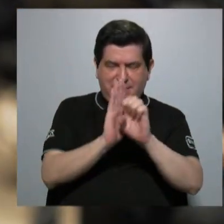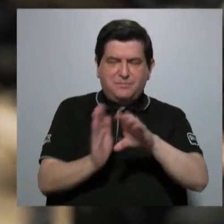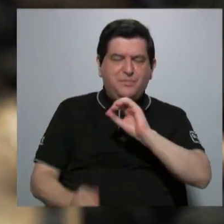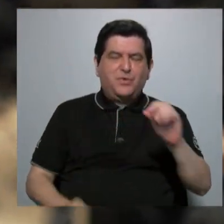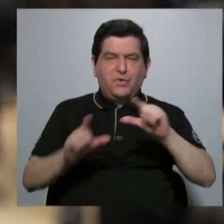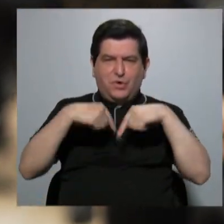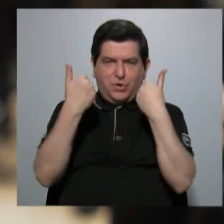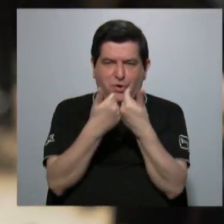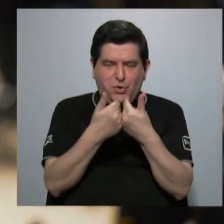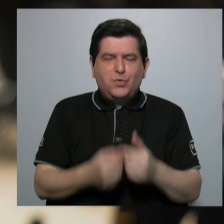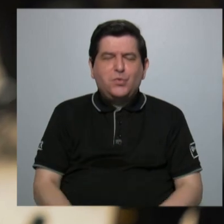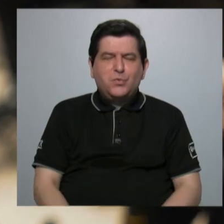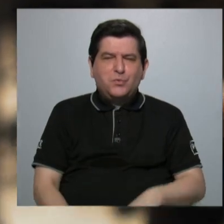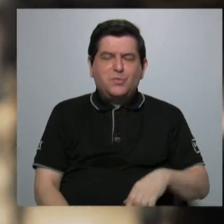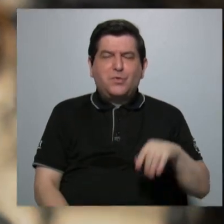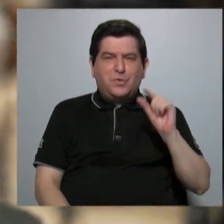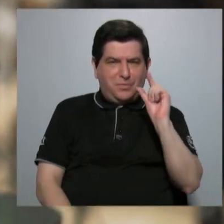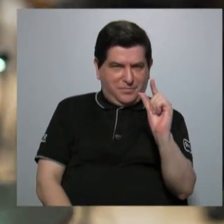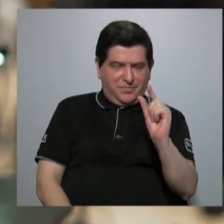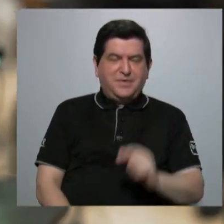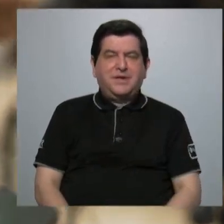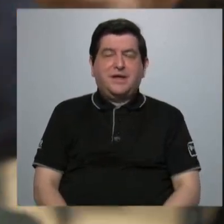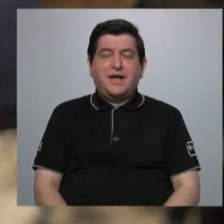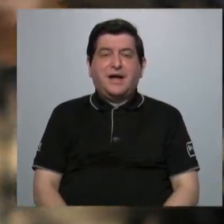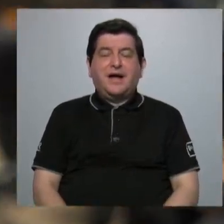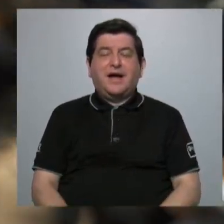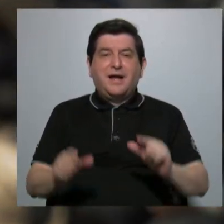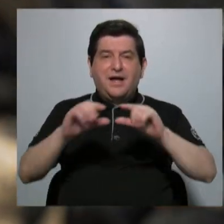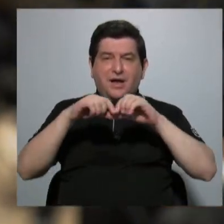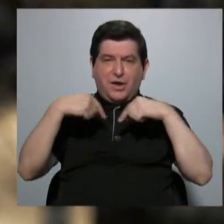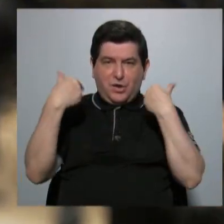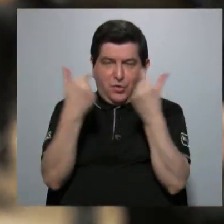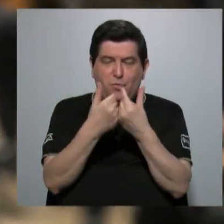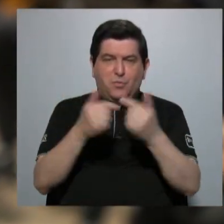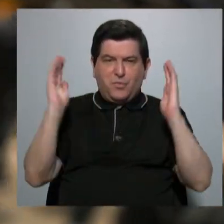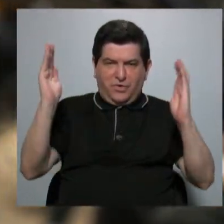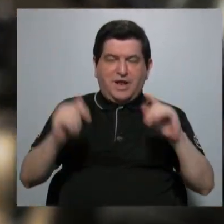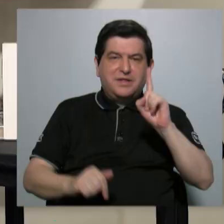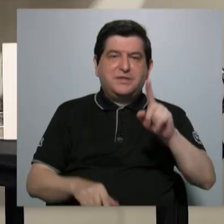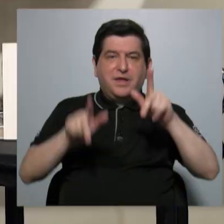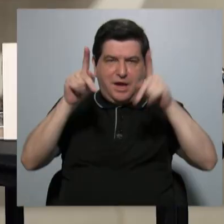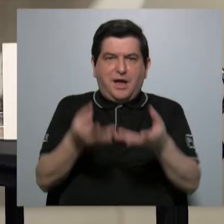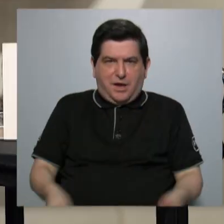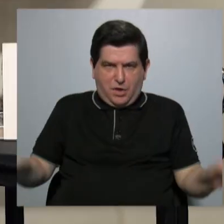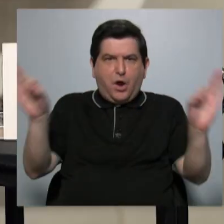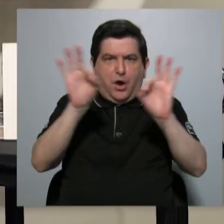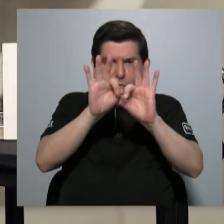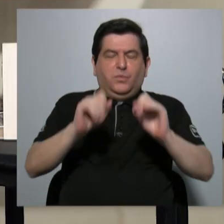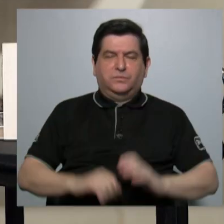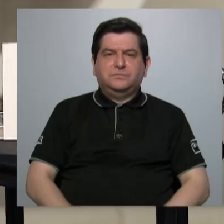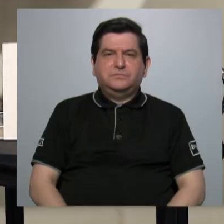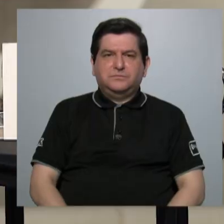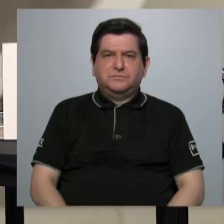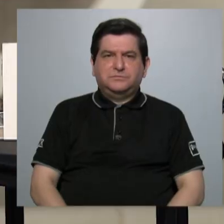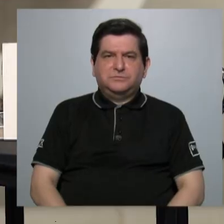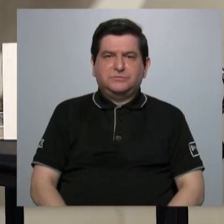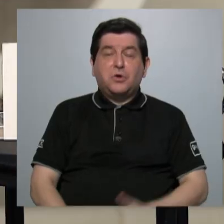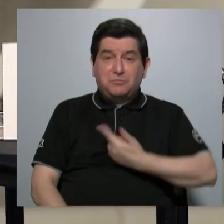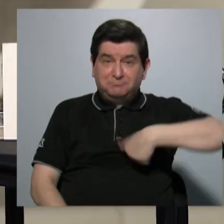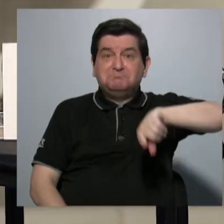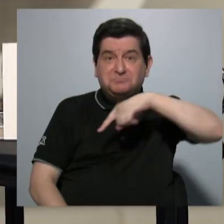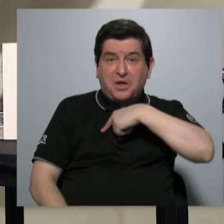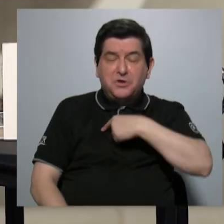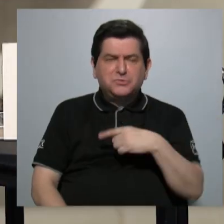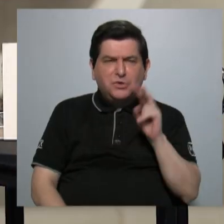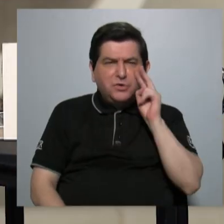cámara es que la orquesta sinfónica tiene un personaje muy importante, con el cual muchos y muchas